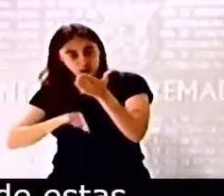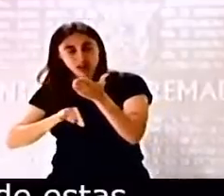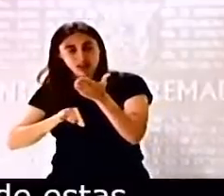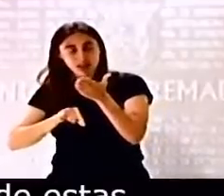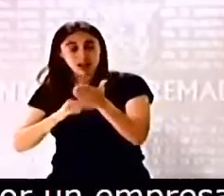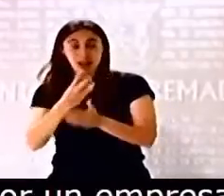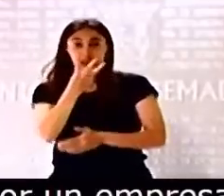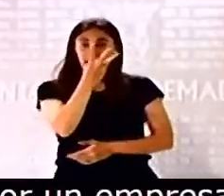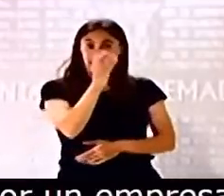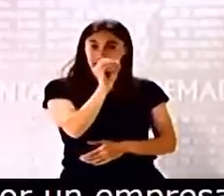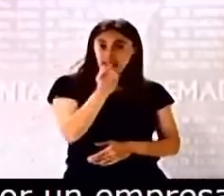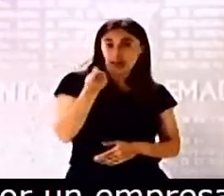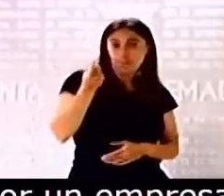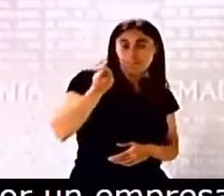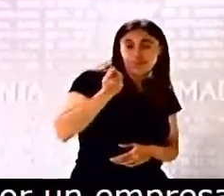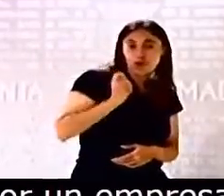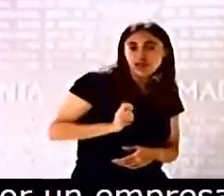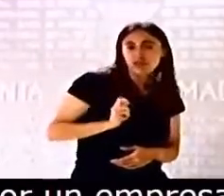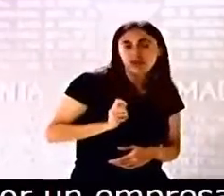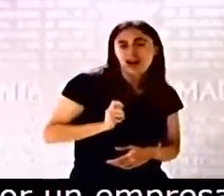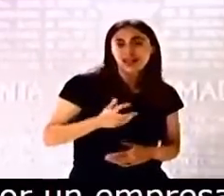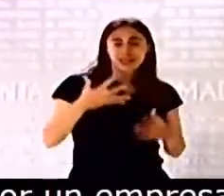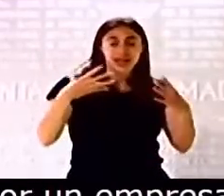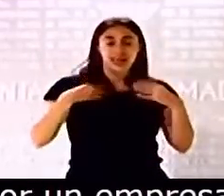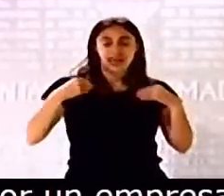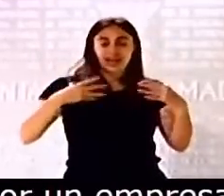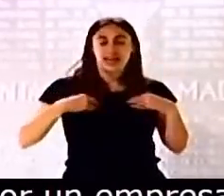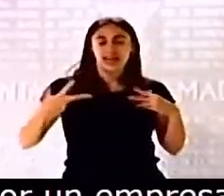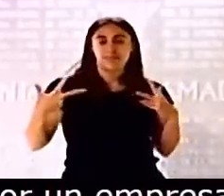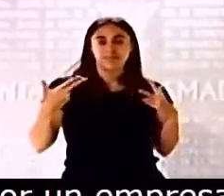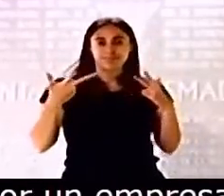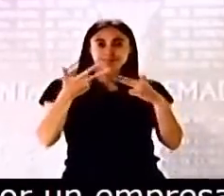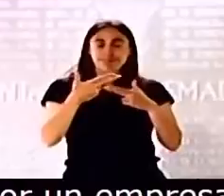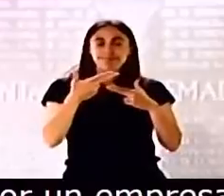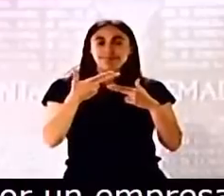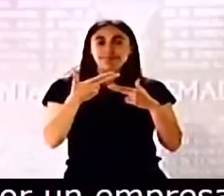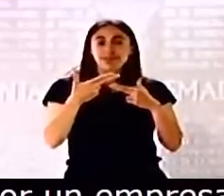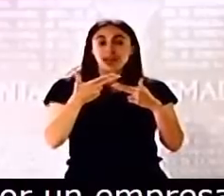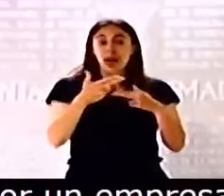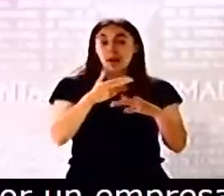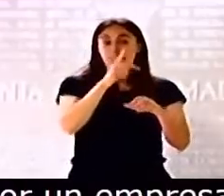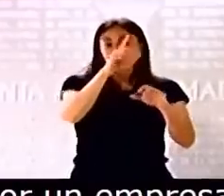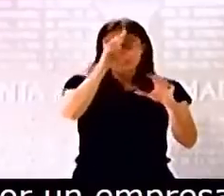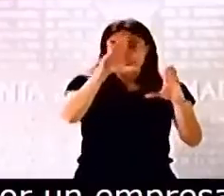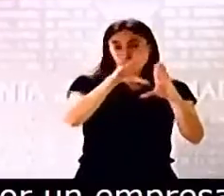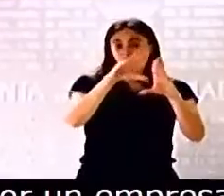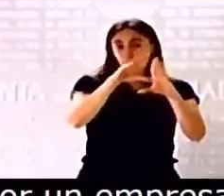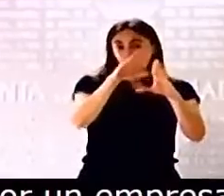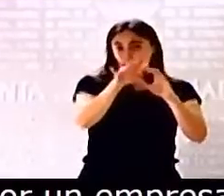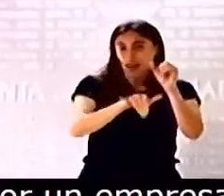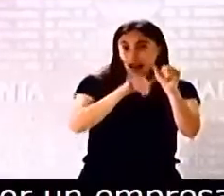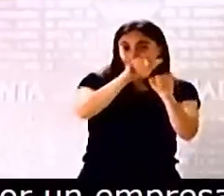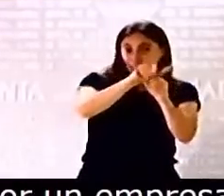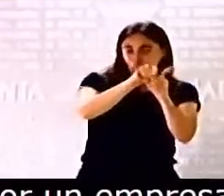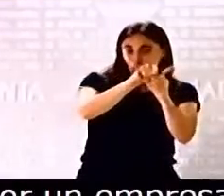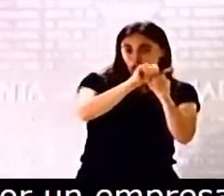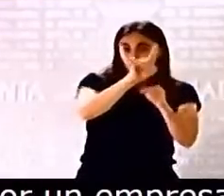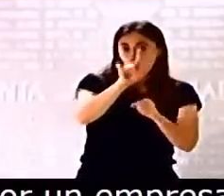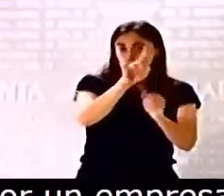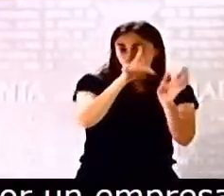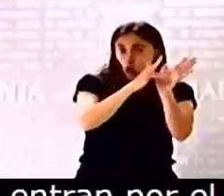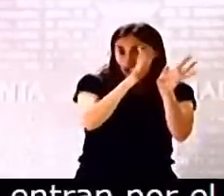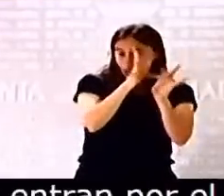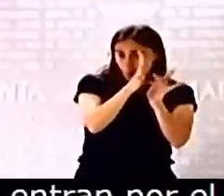Estos 30 profesionales esquiladores, insisto, entran por el aeropuerto de Madrid-Barajas Adolfo Suárez el día 1 de abril. De allí